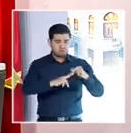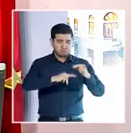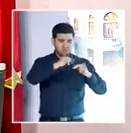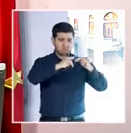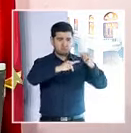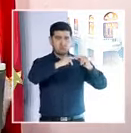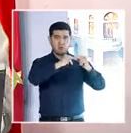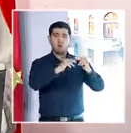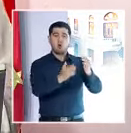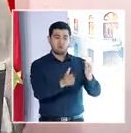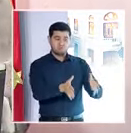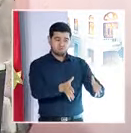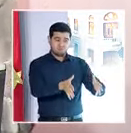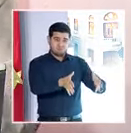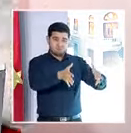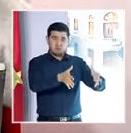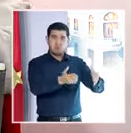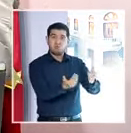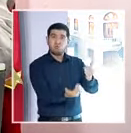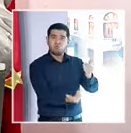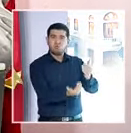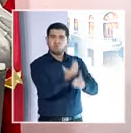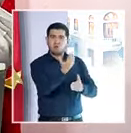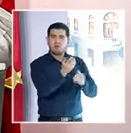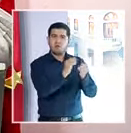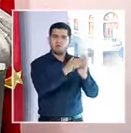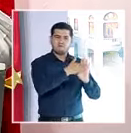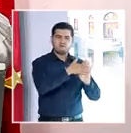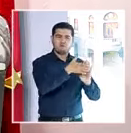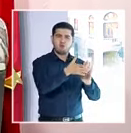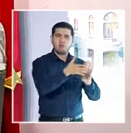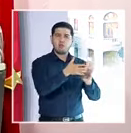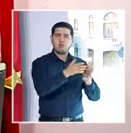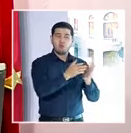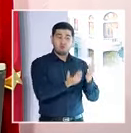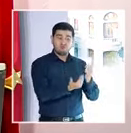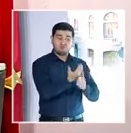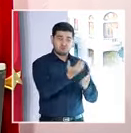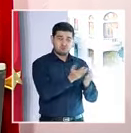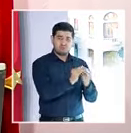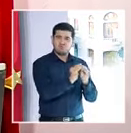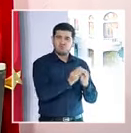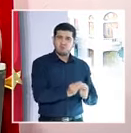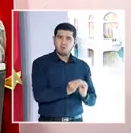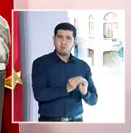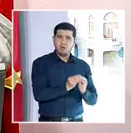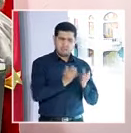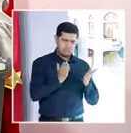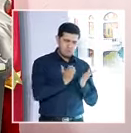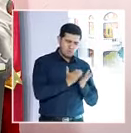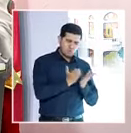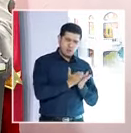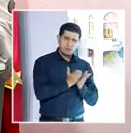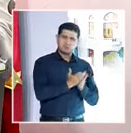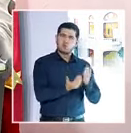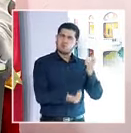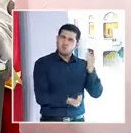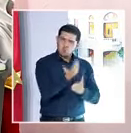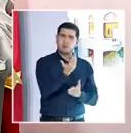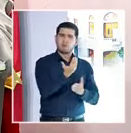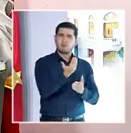modelo educativo para Norte de Santander. Reconocer aquí el gran compromiso del equipo de la Gobernación